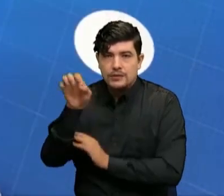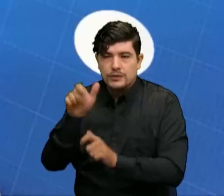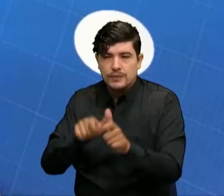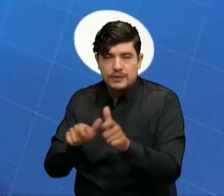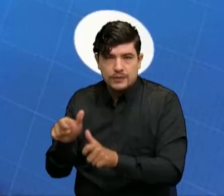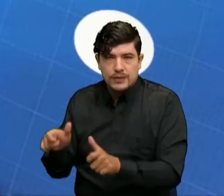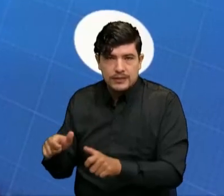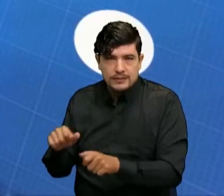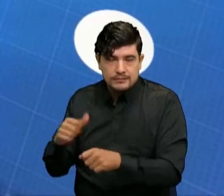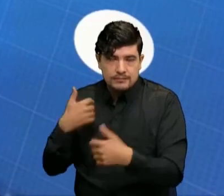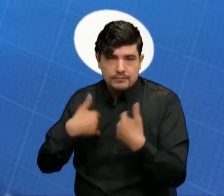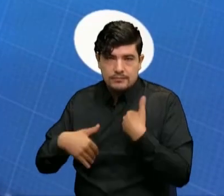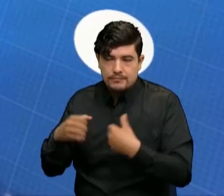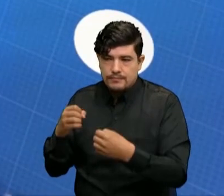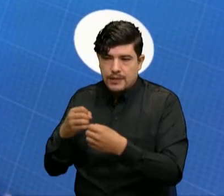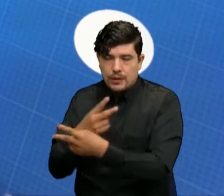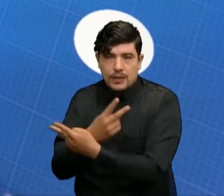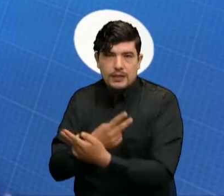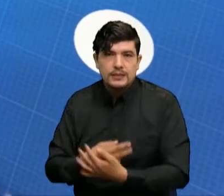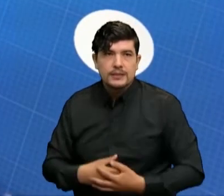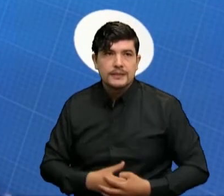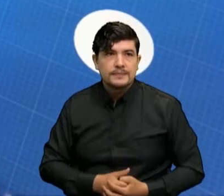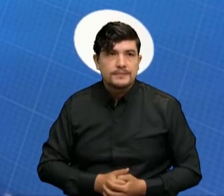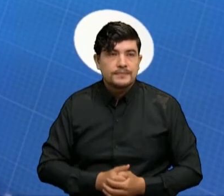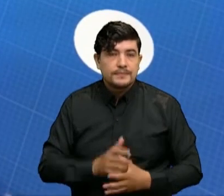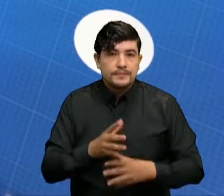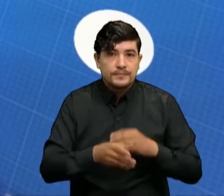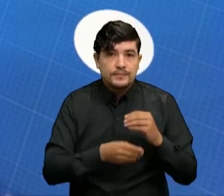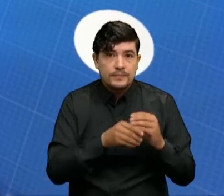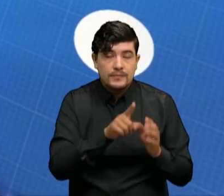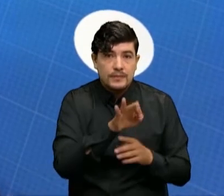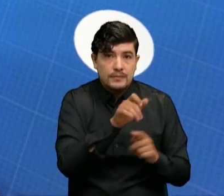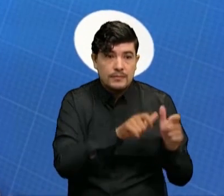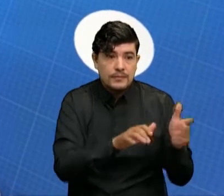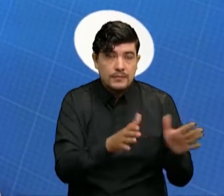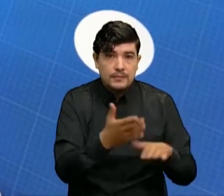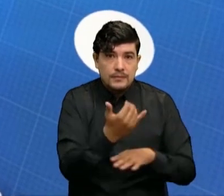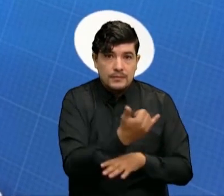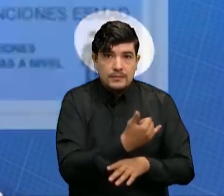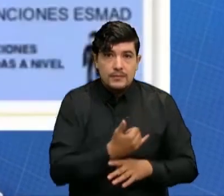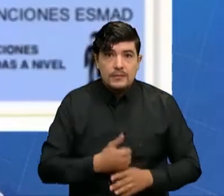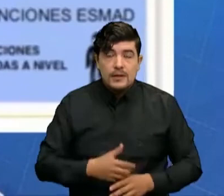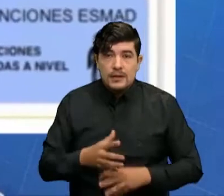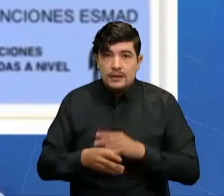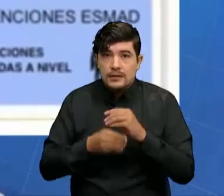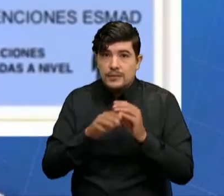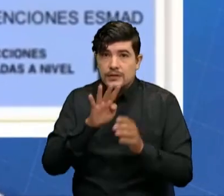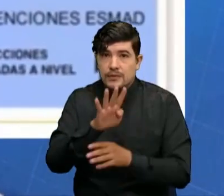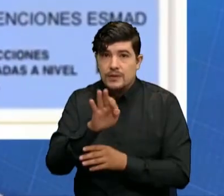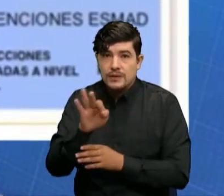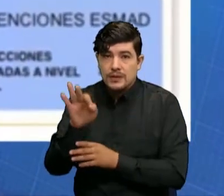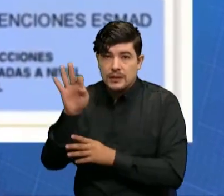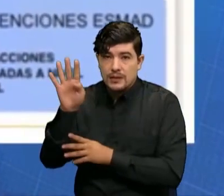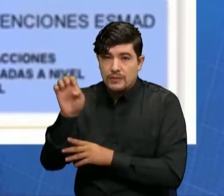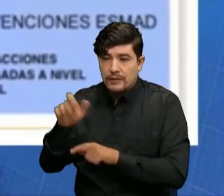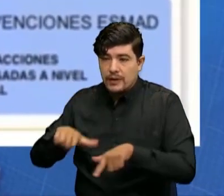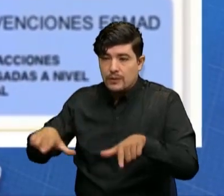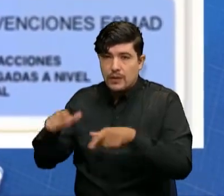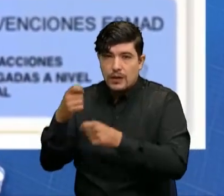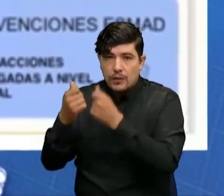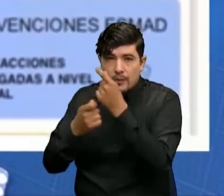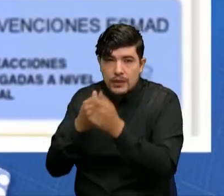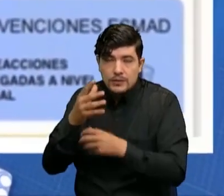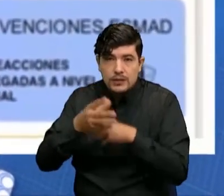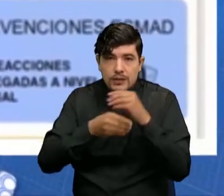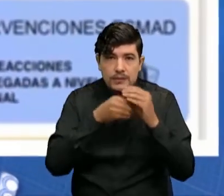2 policías fallecidos y 1.283 con lesiones. Asimismo, la afectación de 439 establecimientos comerciales